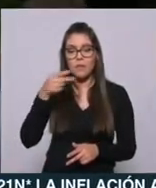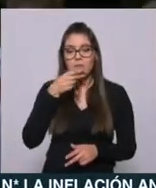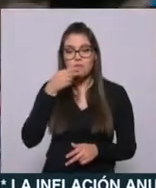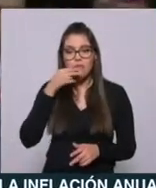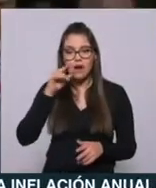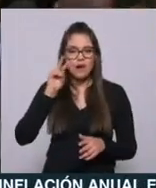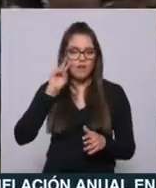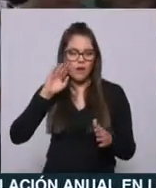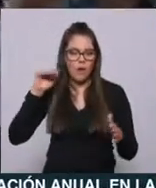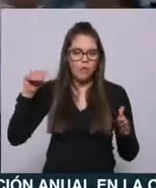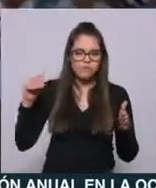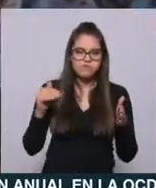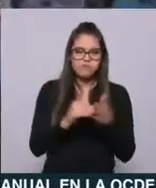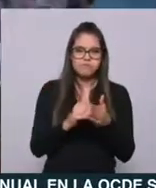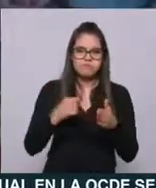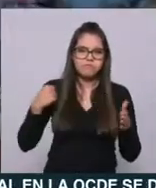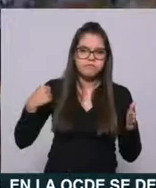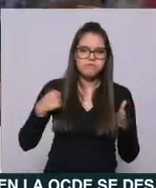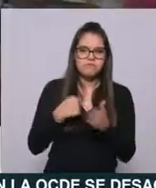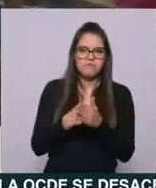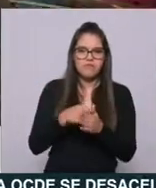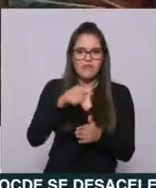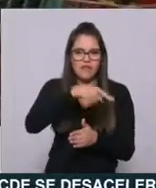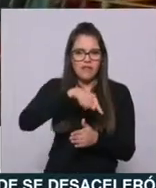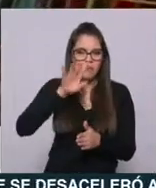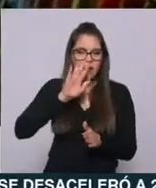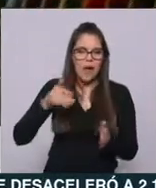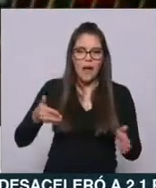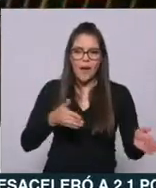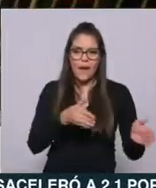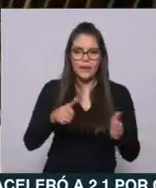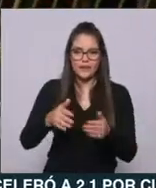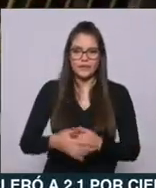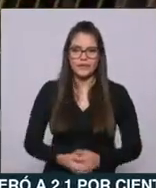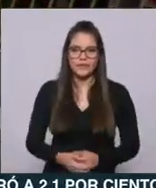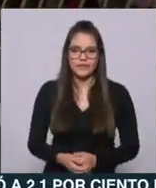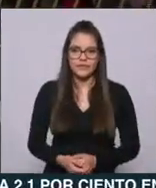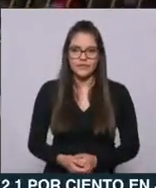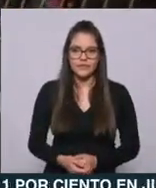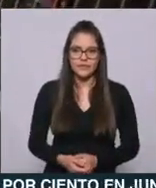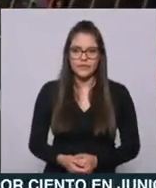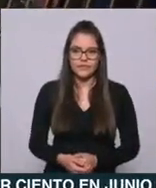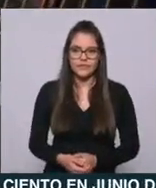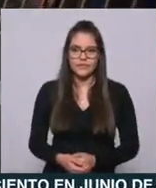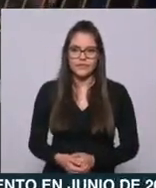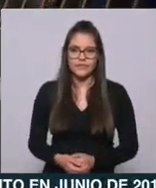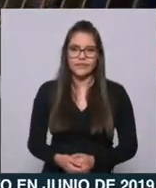contra una estructura de hormigón que estaba situada en el área de la carretera. Jesús Arias, 21 Noticias.